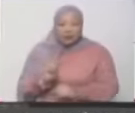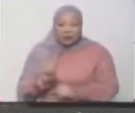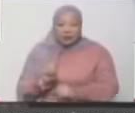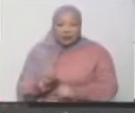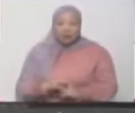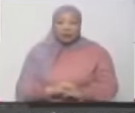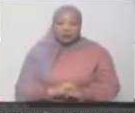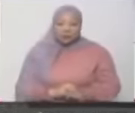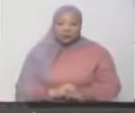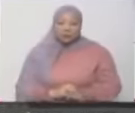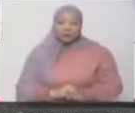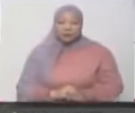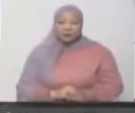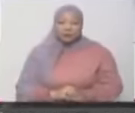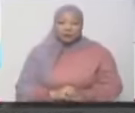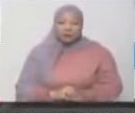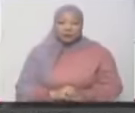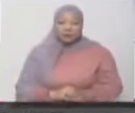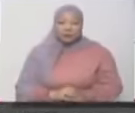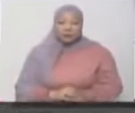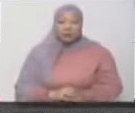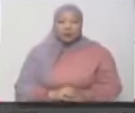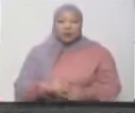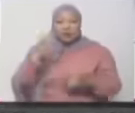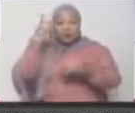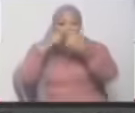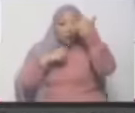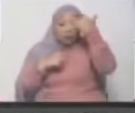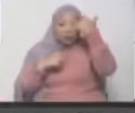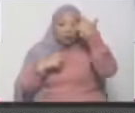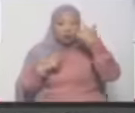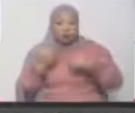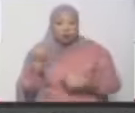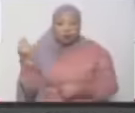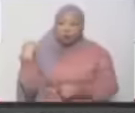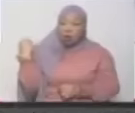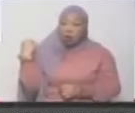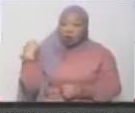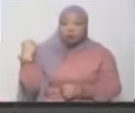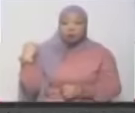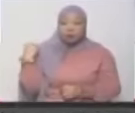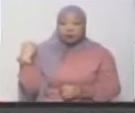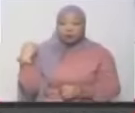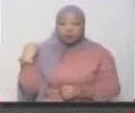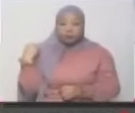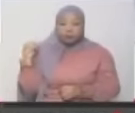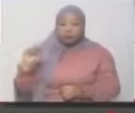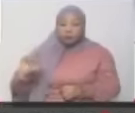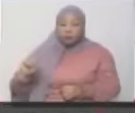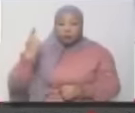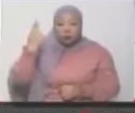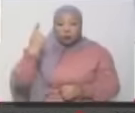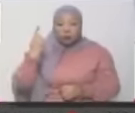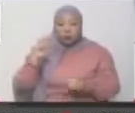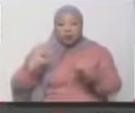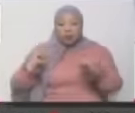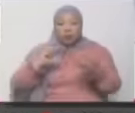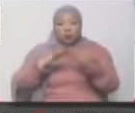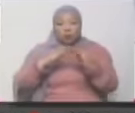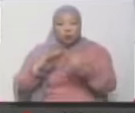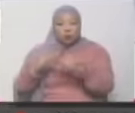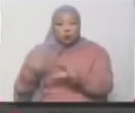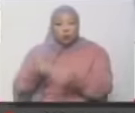Miren, el comandante Chávez nos alertó en un principio, presidente, de que el tema de las comunas y los